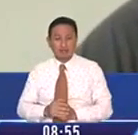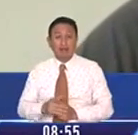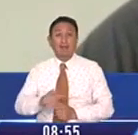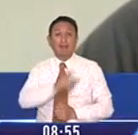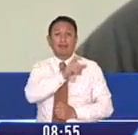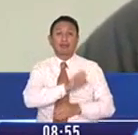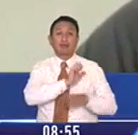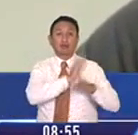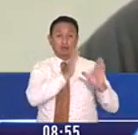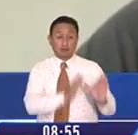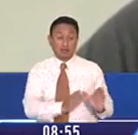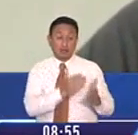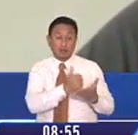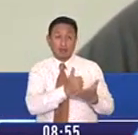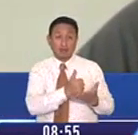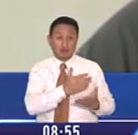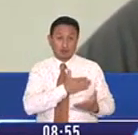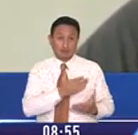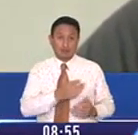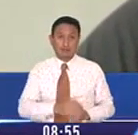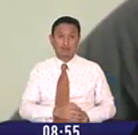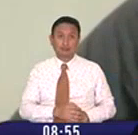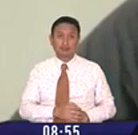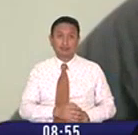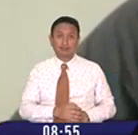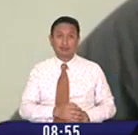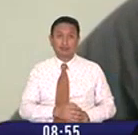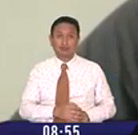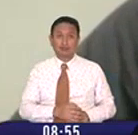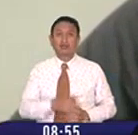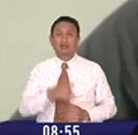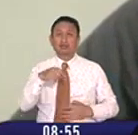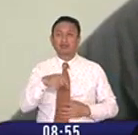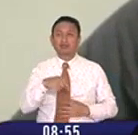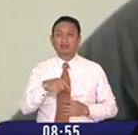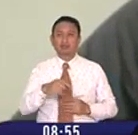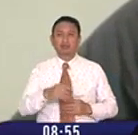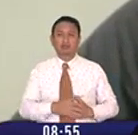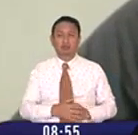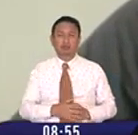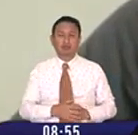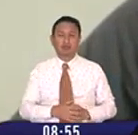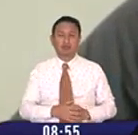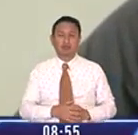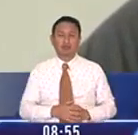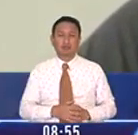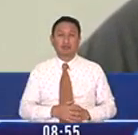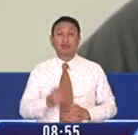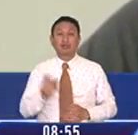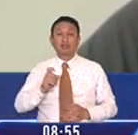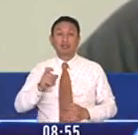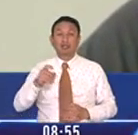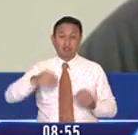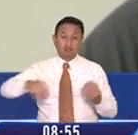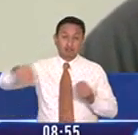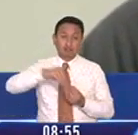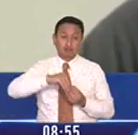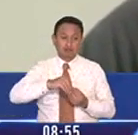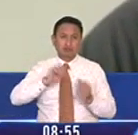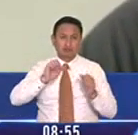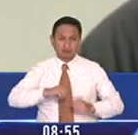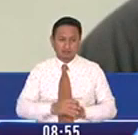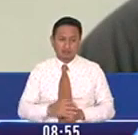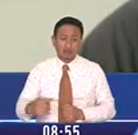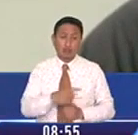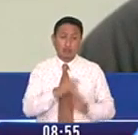población ecuatoriana se beneficie de eso. Es algo que deberíamos hacerlo y obviamente quisiéramos que existan